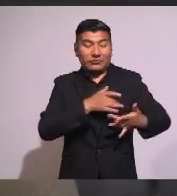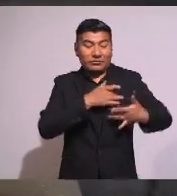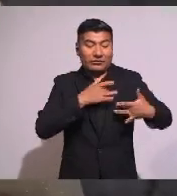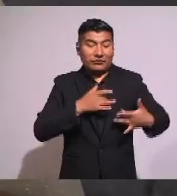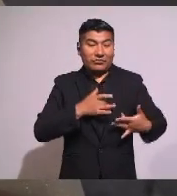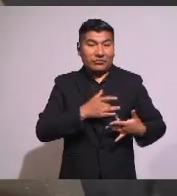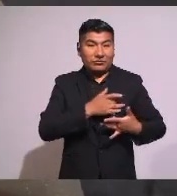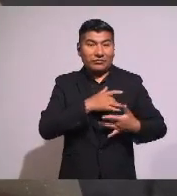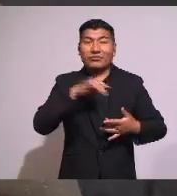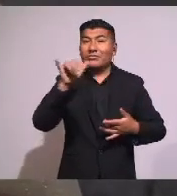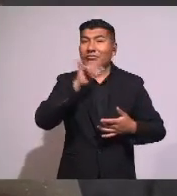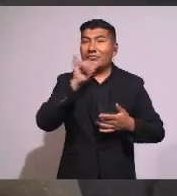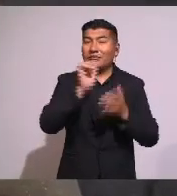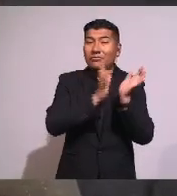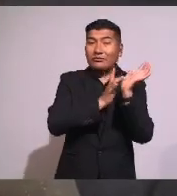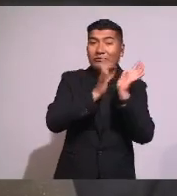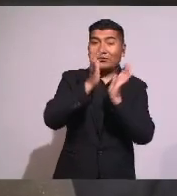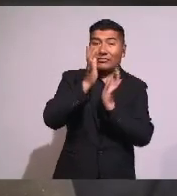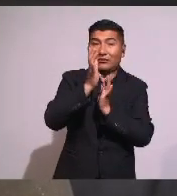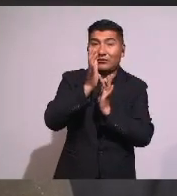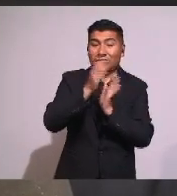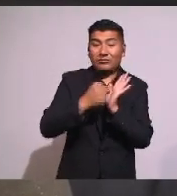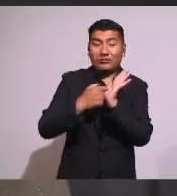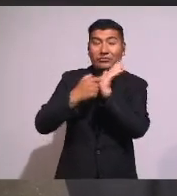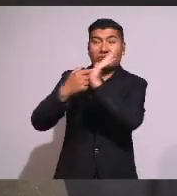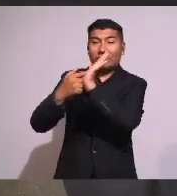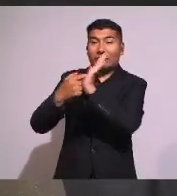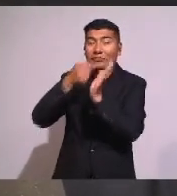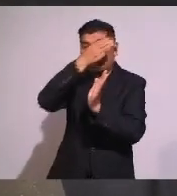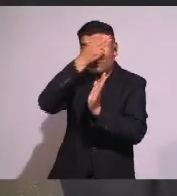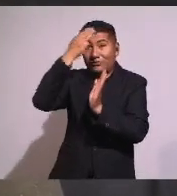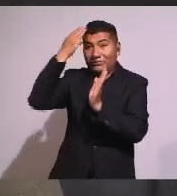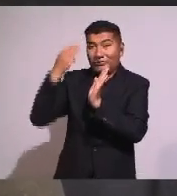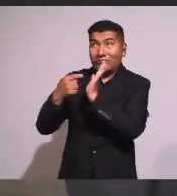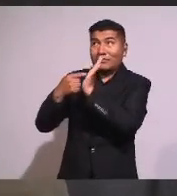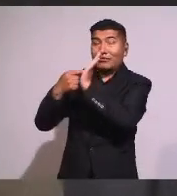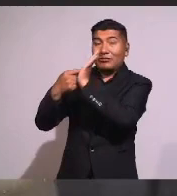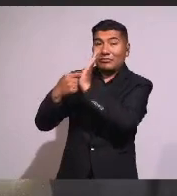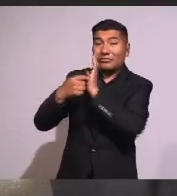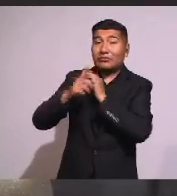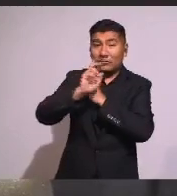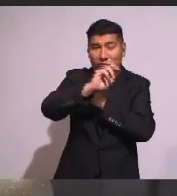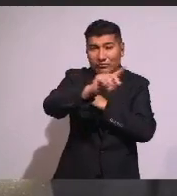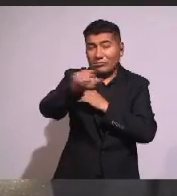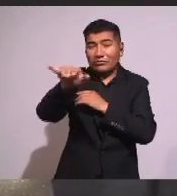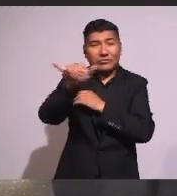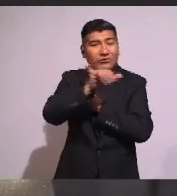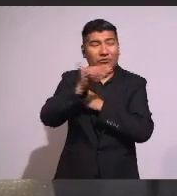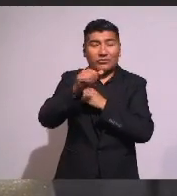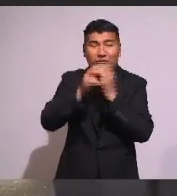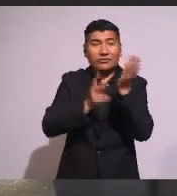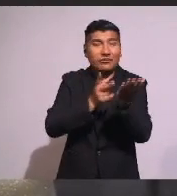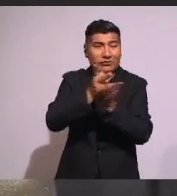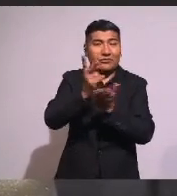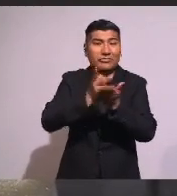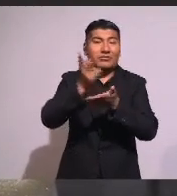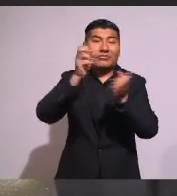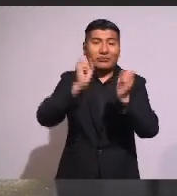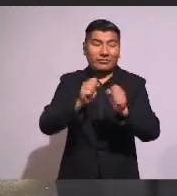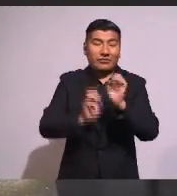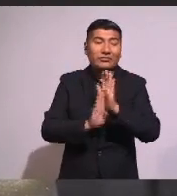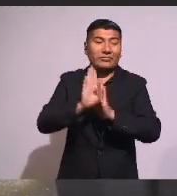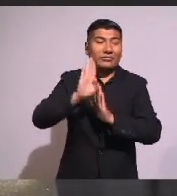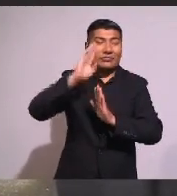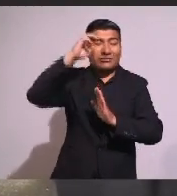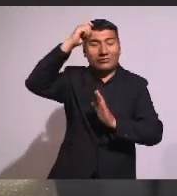el niño Jesús presentado por la Virgen María, ustedes verdaderamente puedan crecer en gracia,